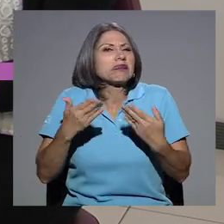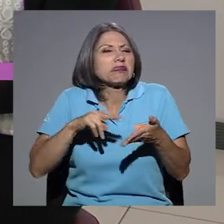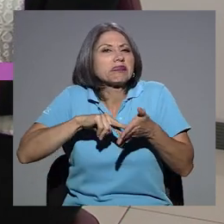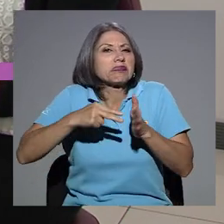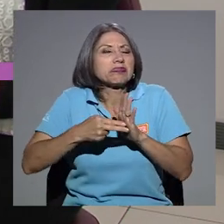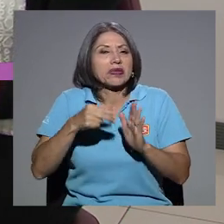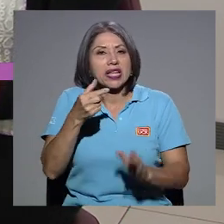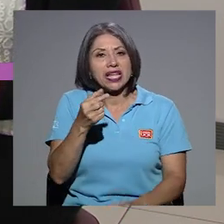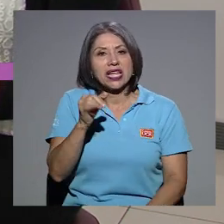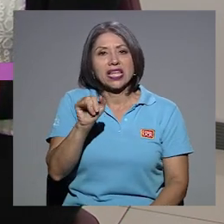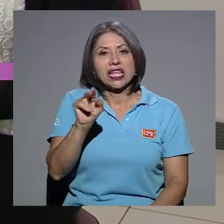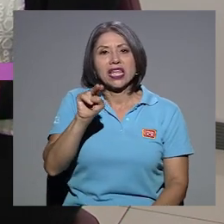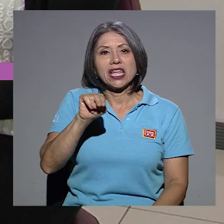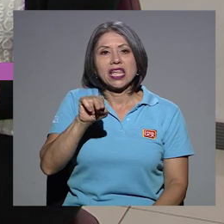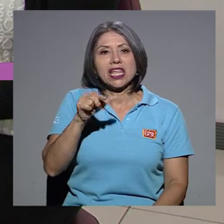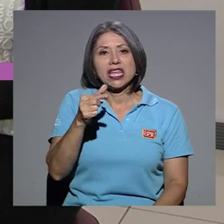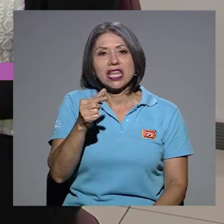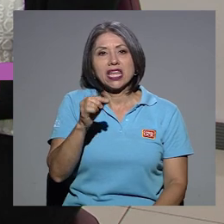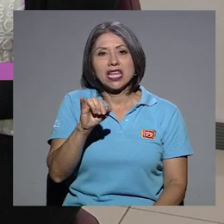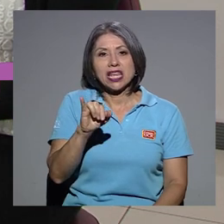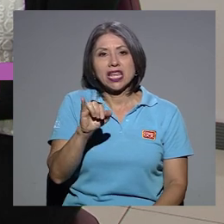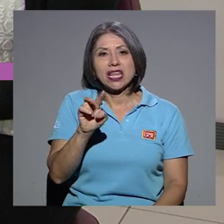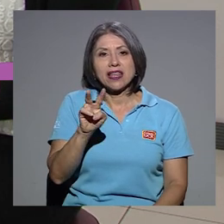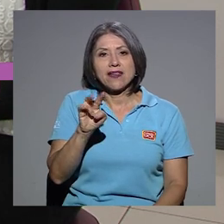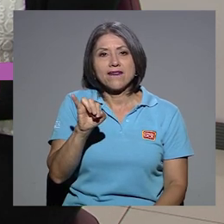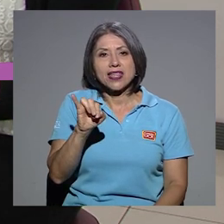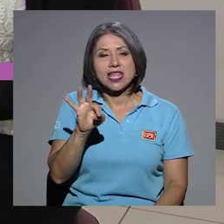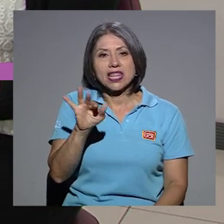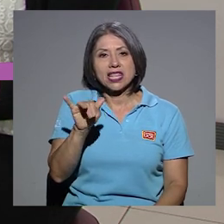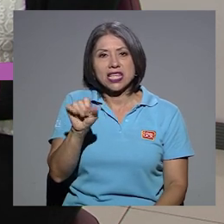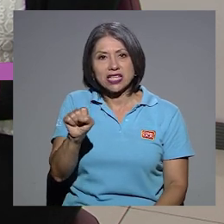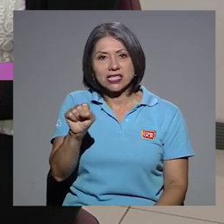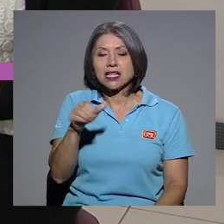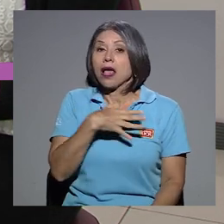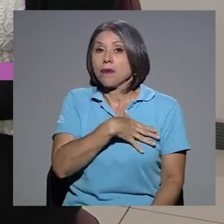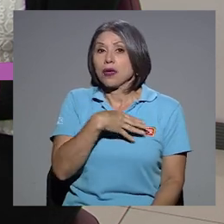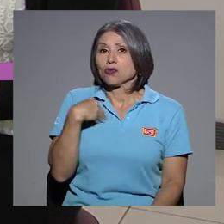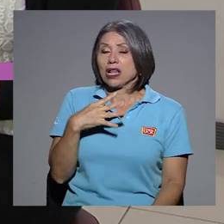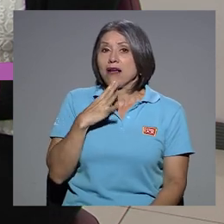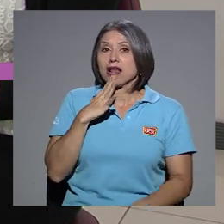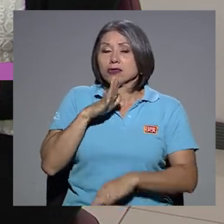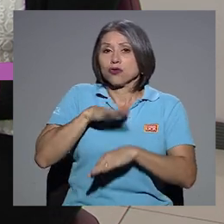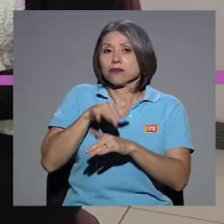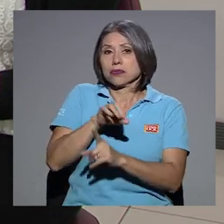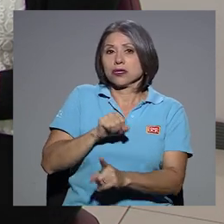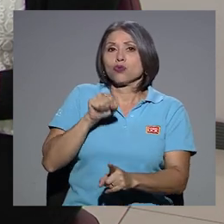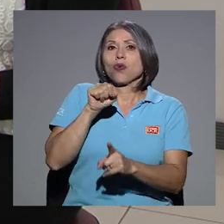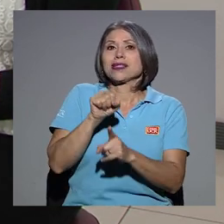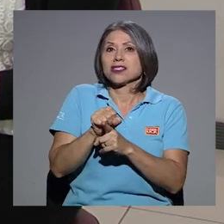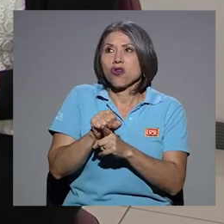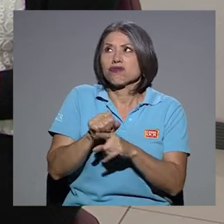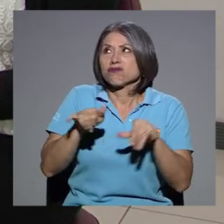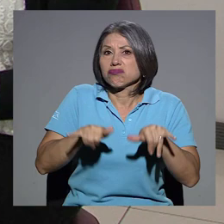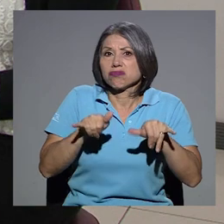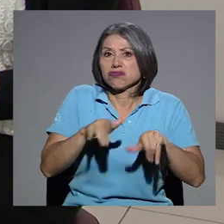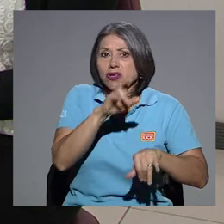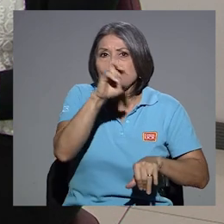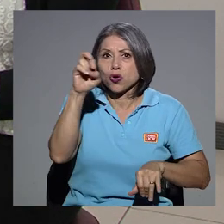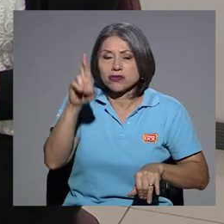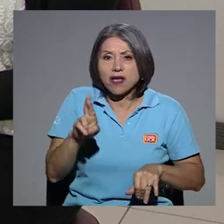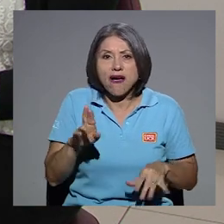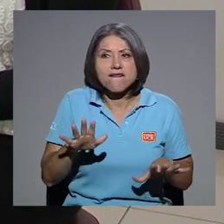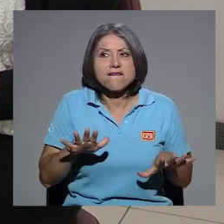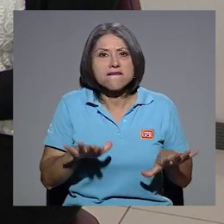la gingivitis. Sí me gustaría hablar un poco acerca de la situación de la gingivitis, pero en nuestro país, por